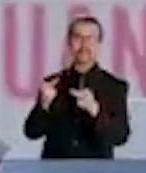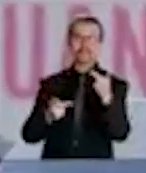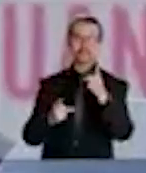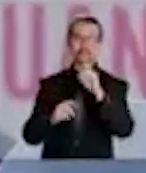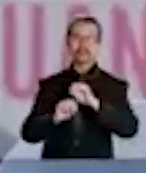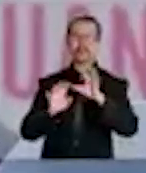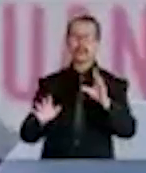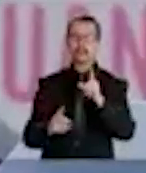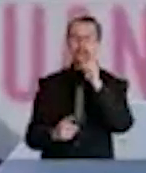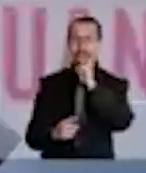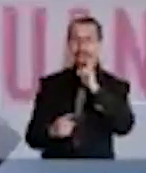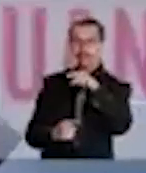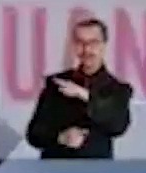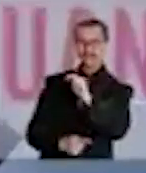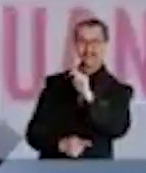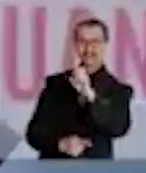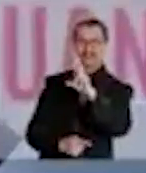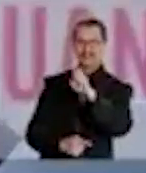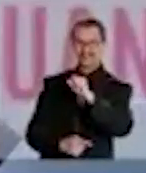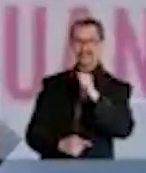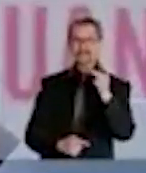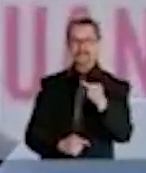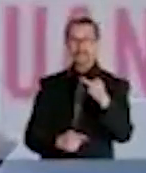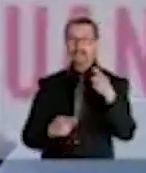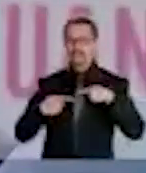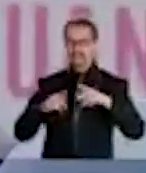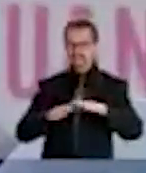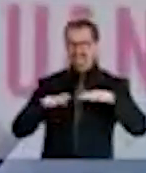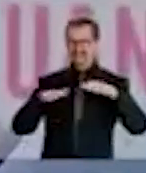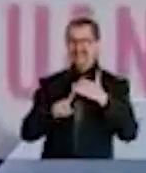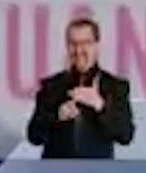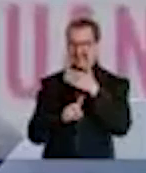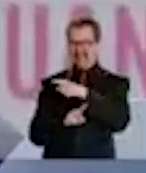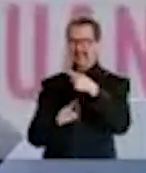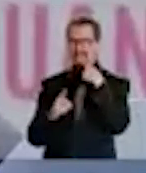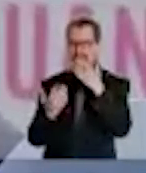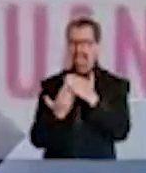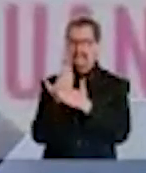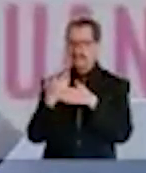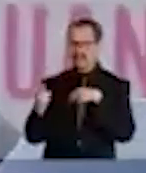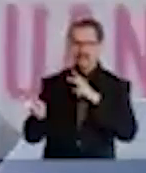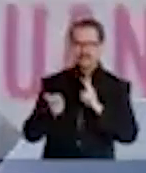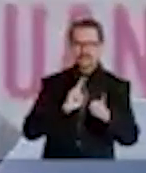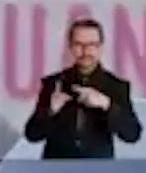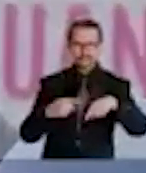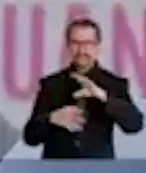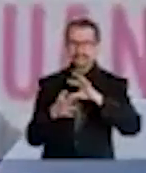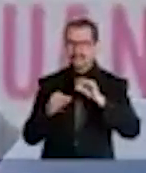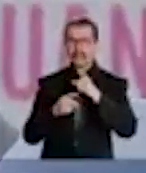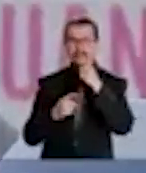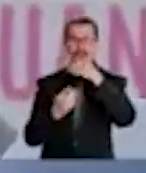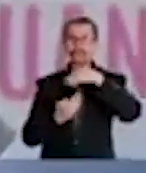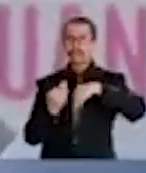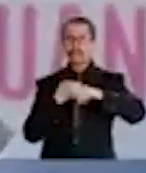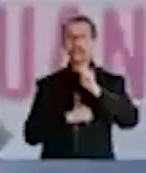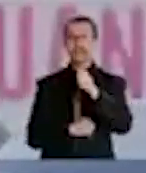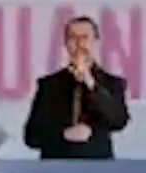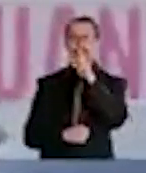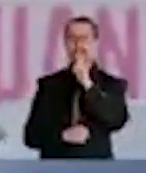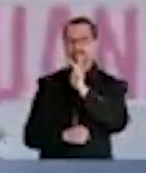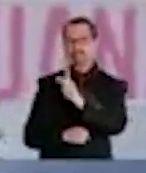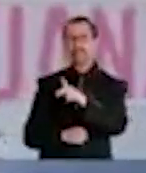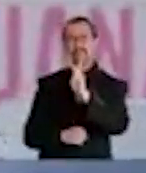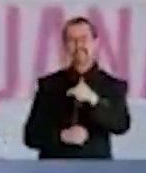platicamos con ellos en la mañana y tienen todos preocupaciones muy similares candidato